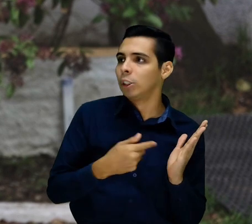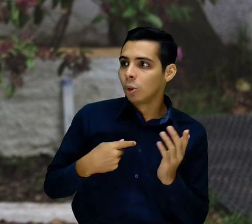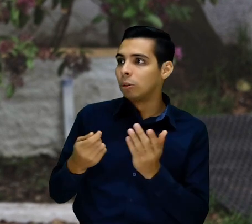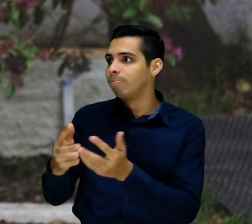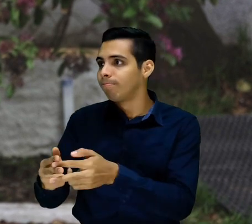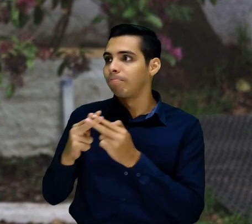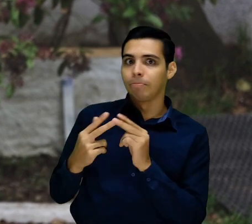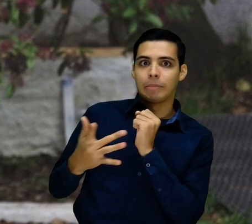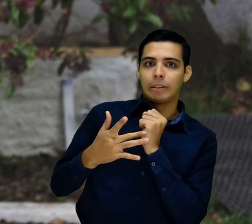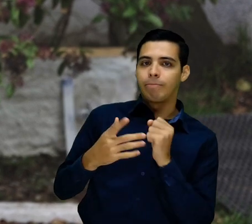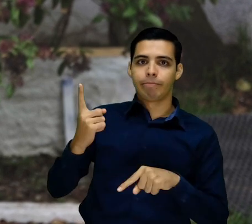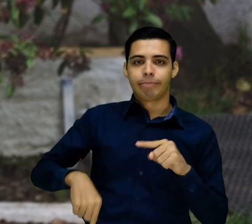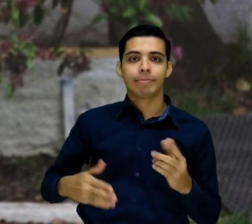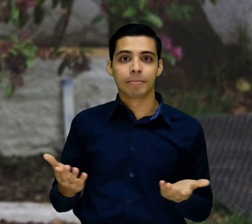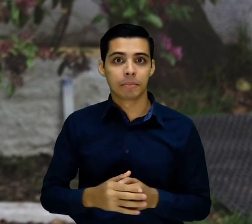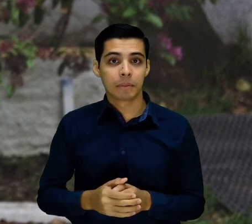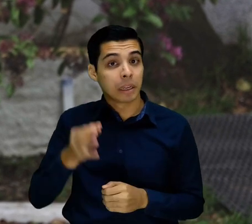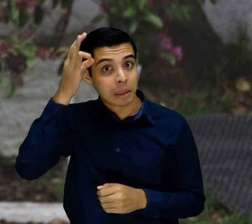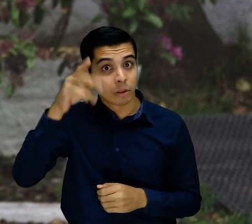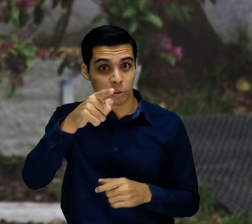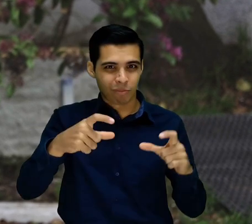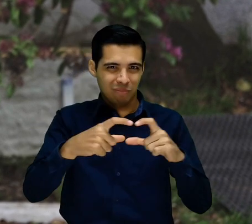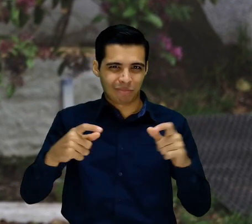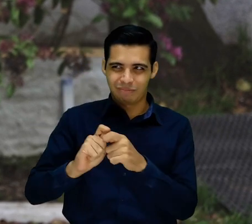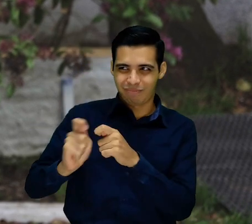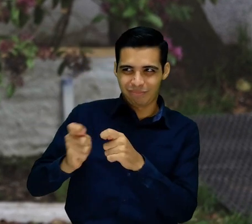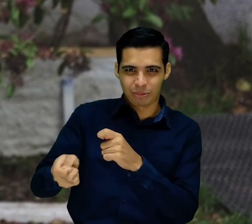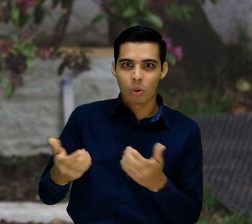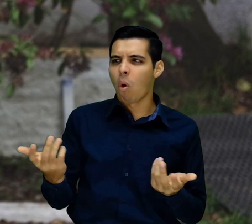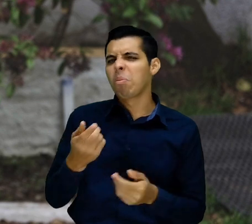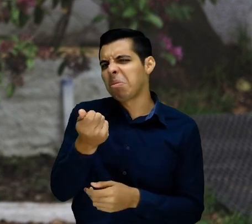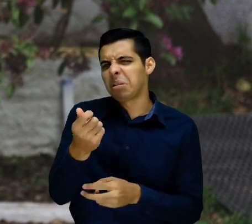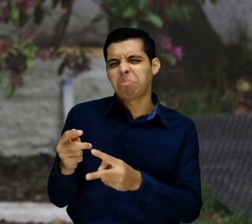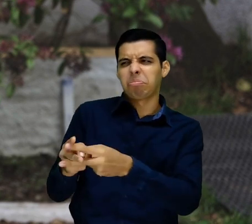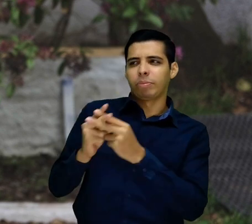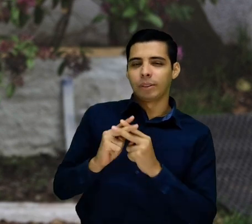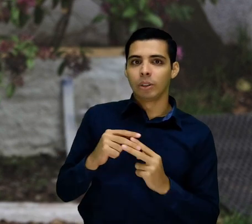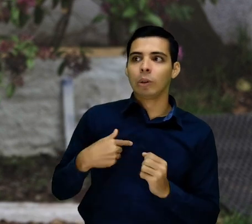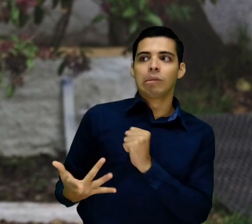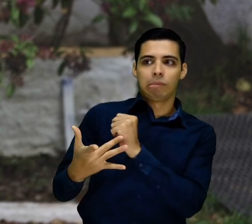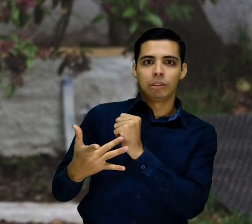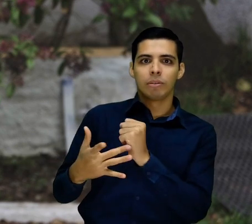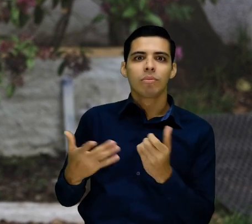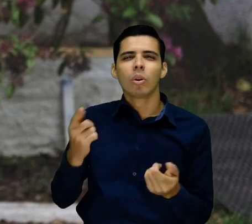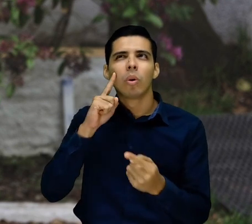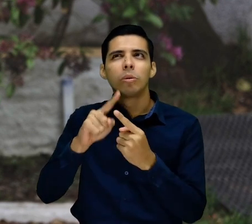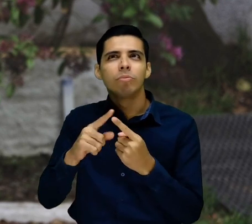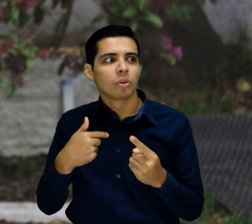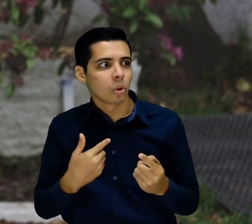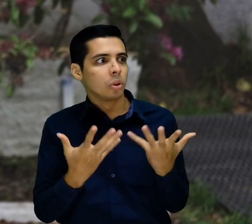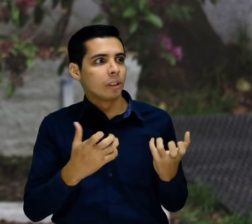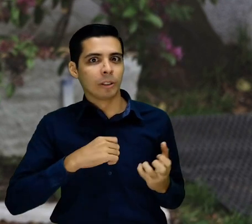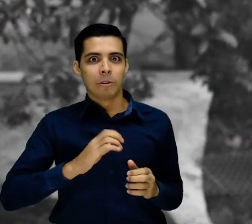acudido a la deuda a través de un préstamo o una tarjeta de crédito con el fin de satisfacer nuestras necesidades o de poder invertir